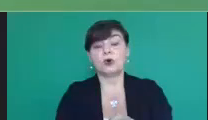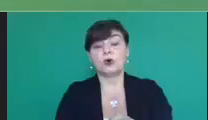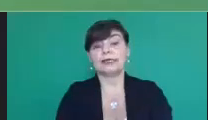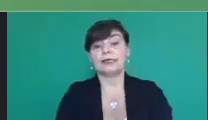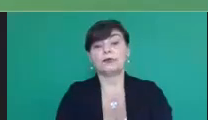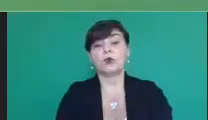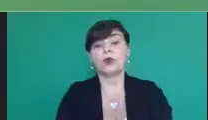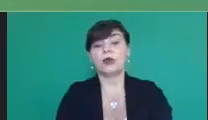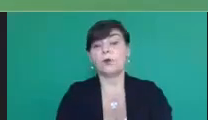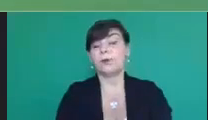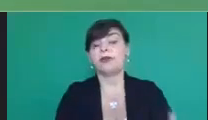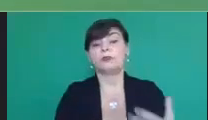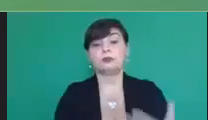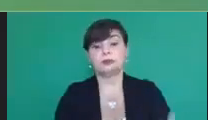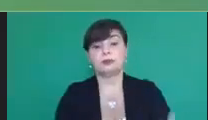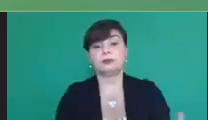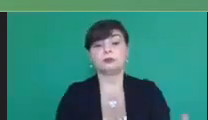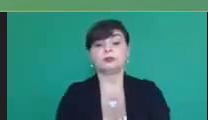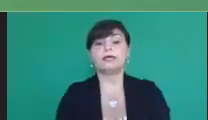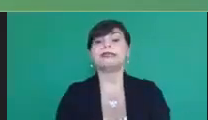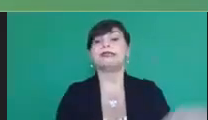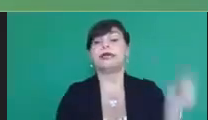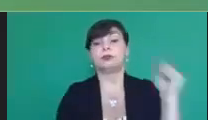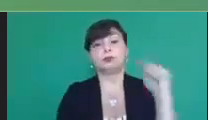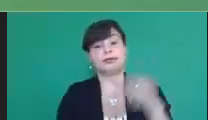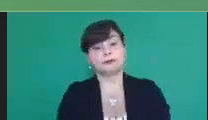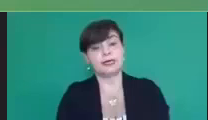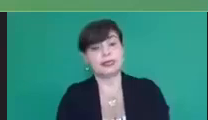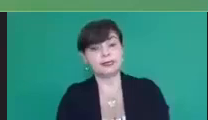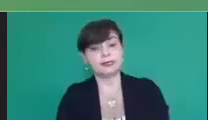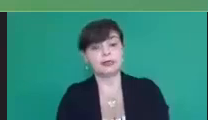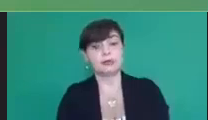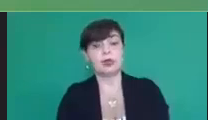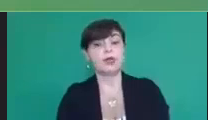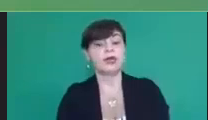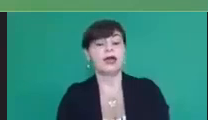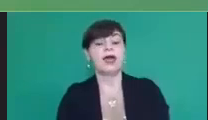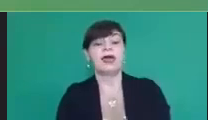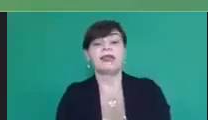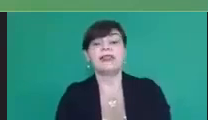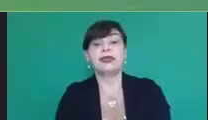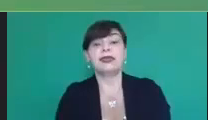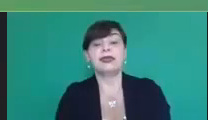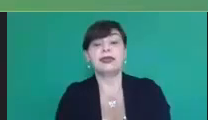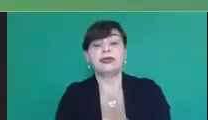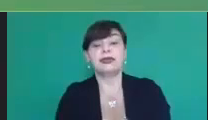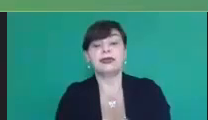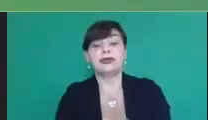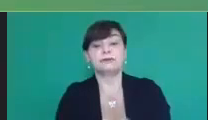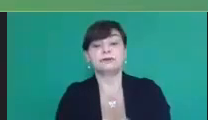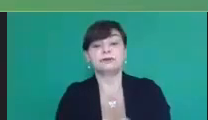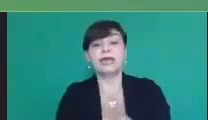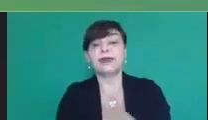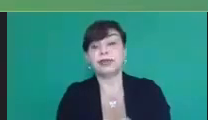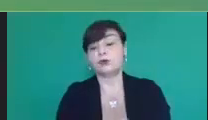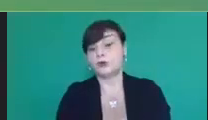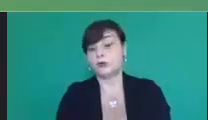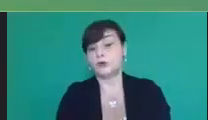SENASA juega un papel sumamente importante, tanto en la vigilancia epidemiológica de el